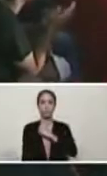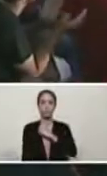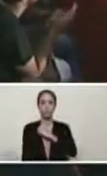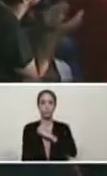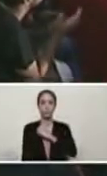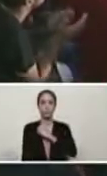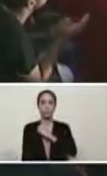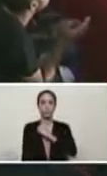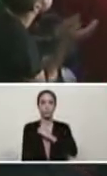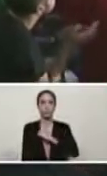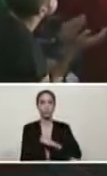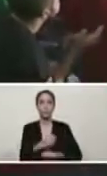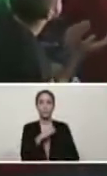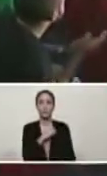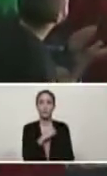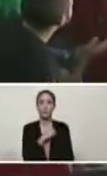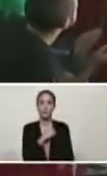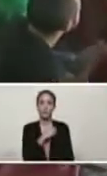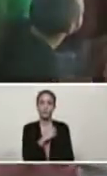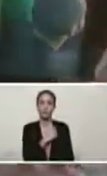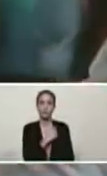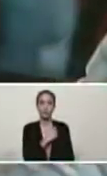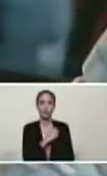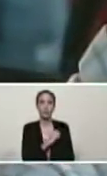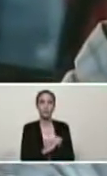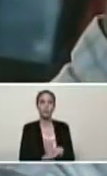Nuestro destino es la victoria.